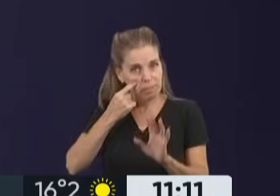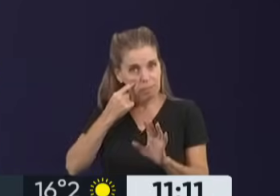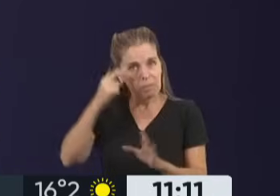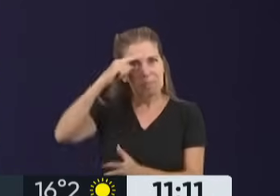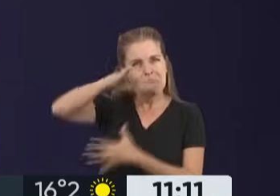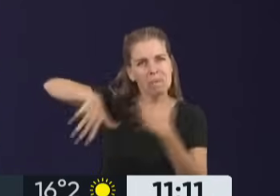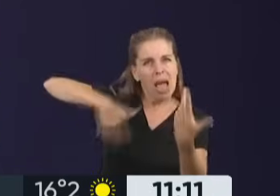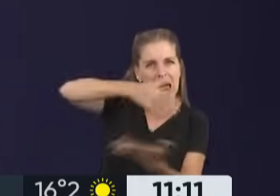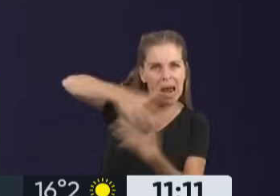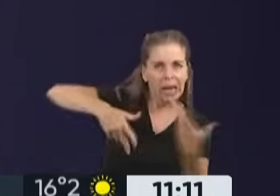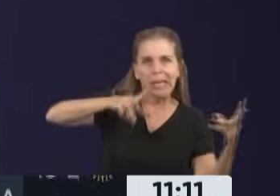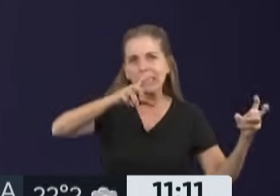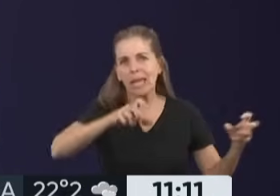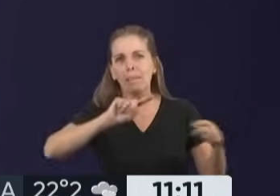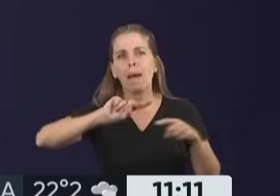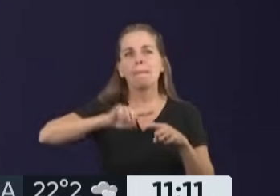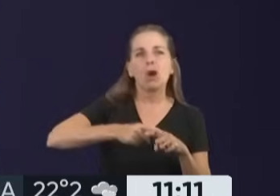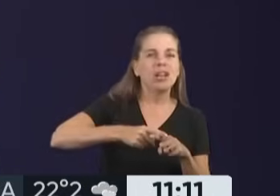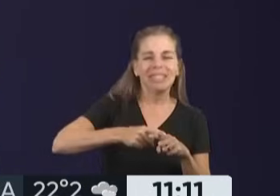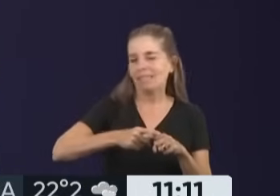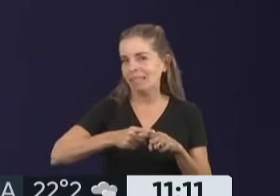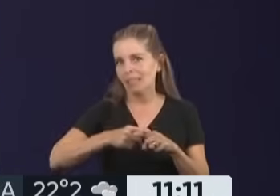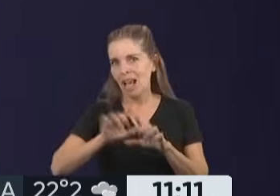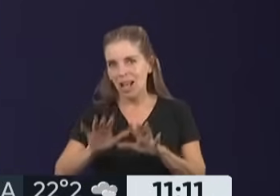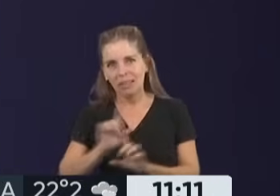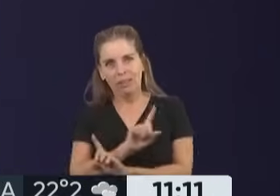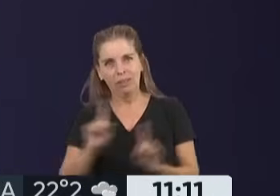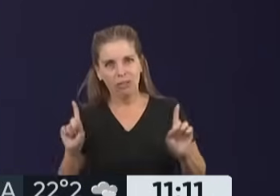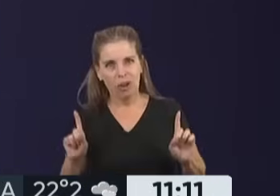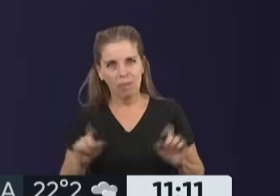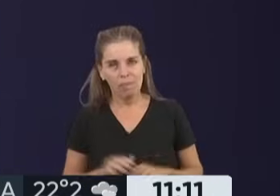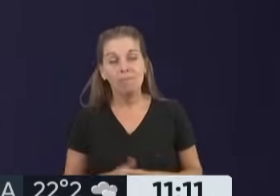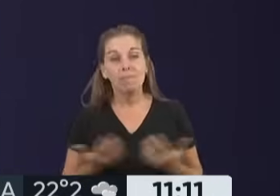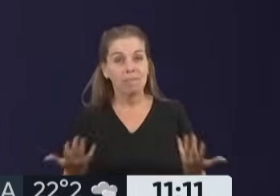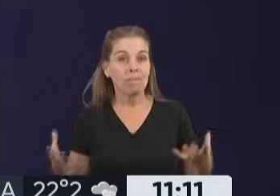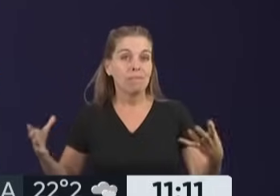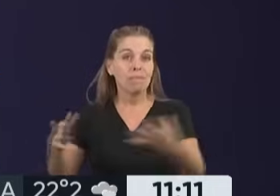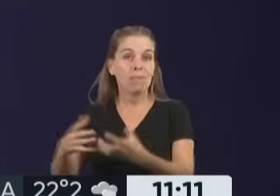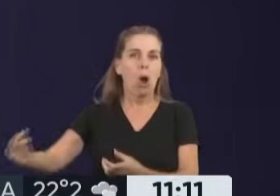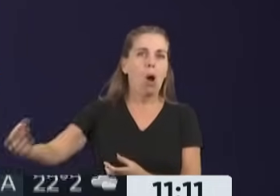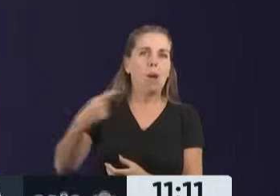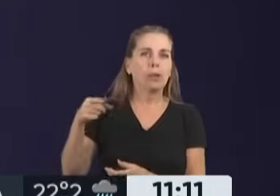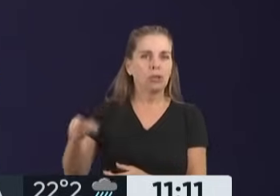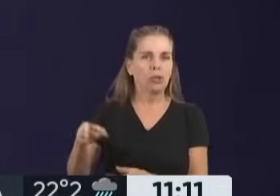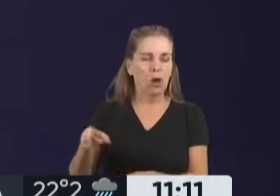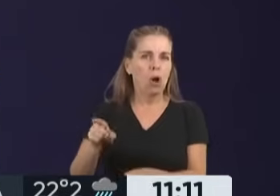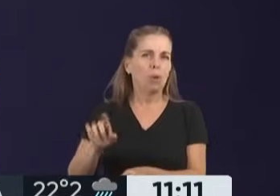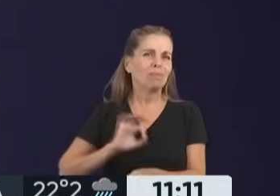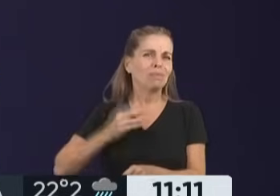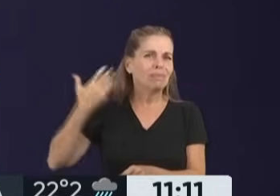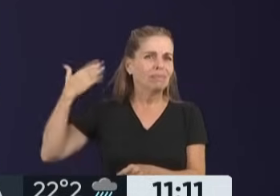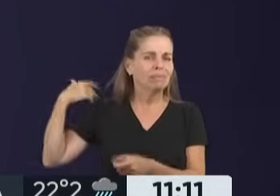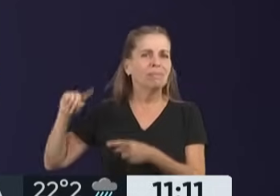con cuestiones de carácter político y que la oposición lo termine, o la vieja oposición o la